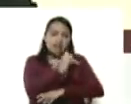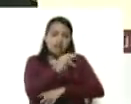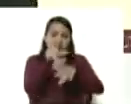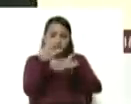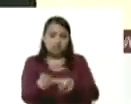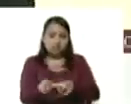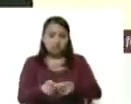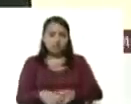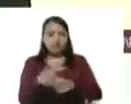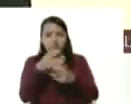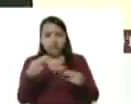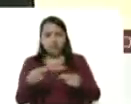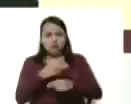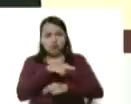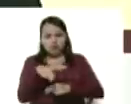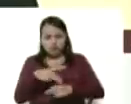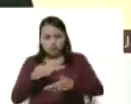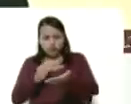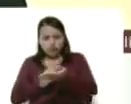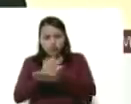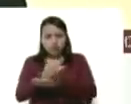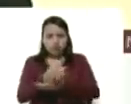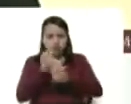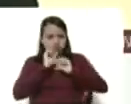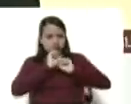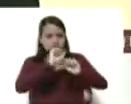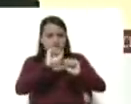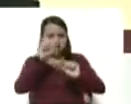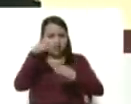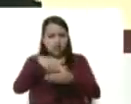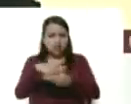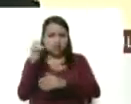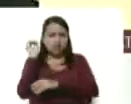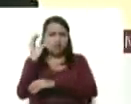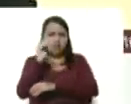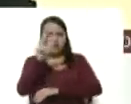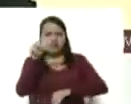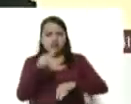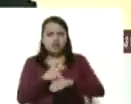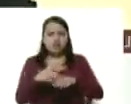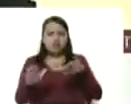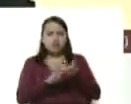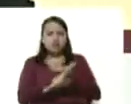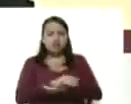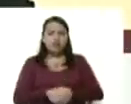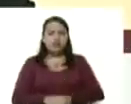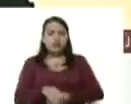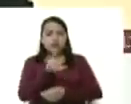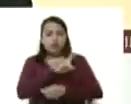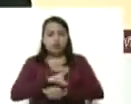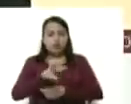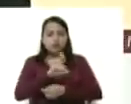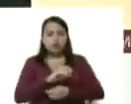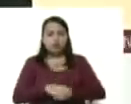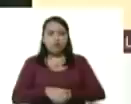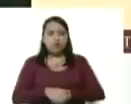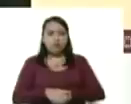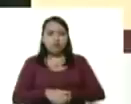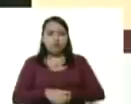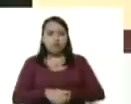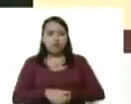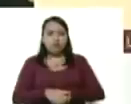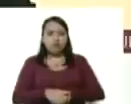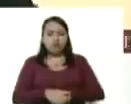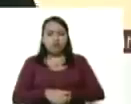Nosotros hemos sido firmes en el rechazo desde el Poder Legislativo a la judicialización de la controversia